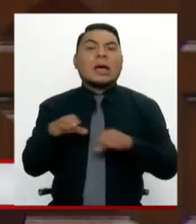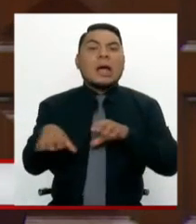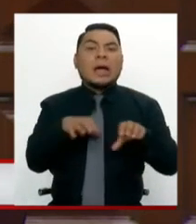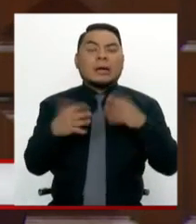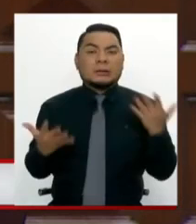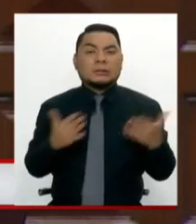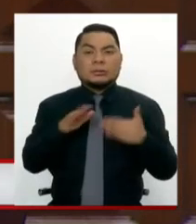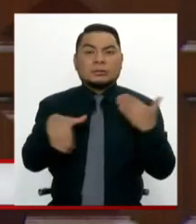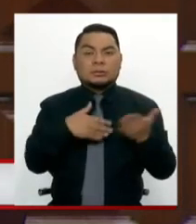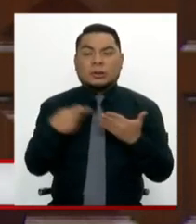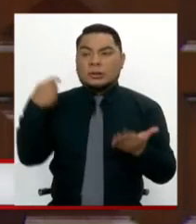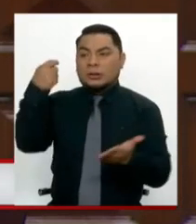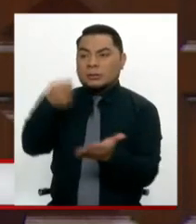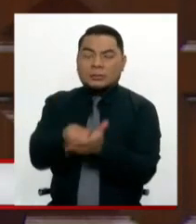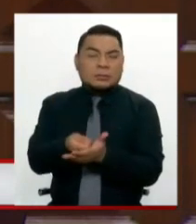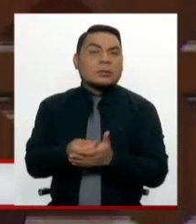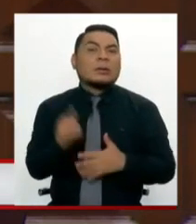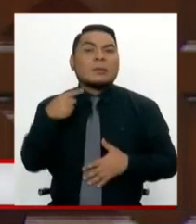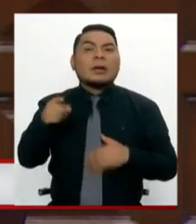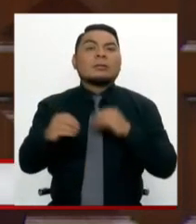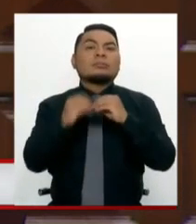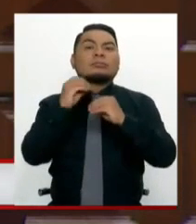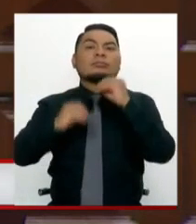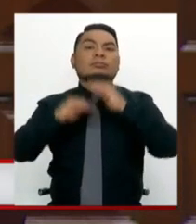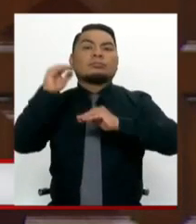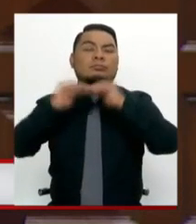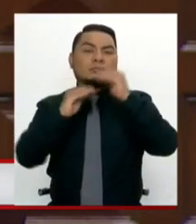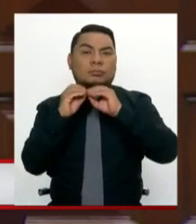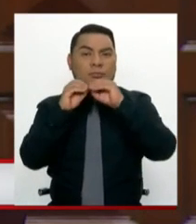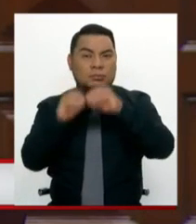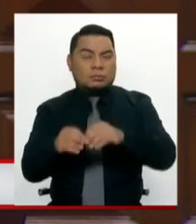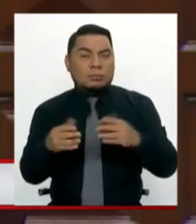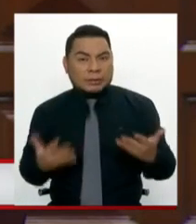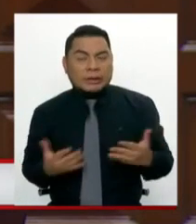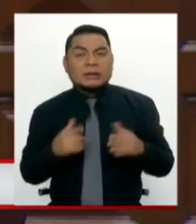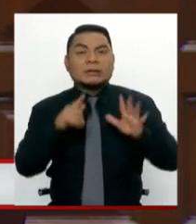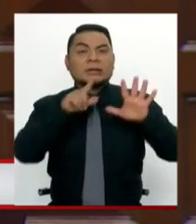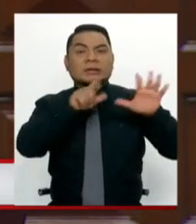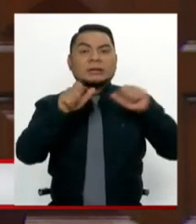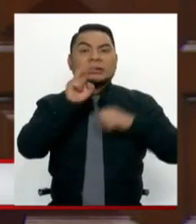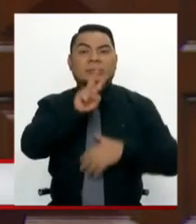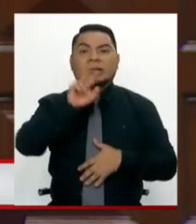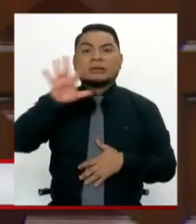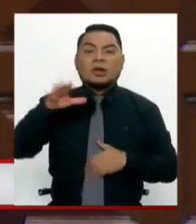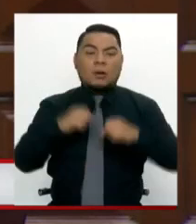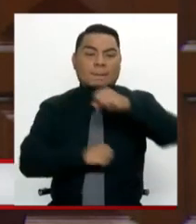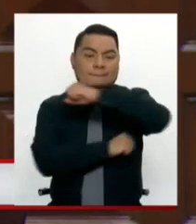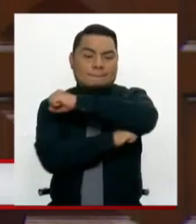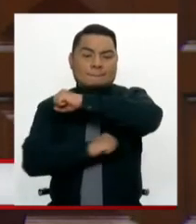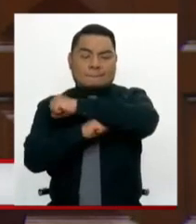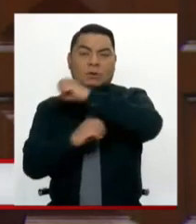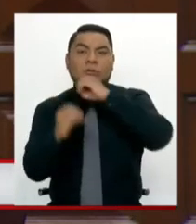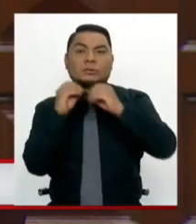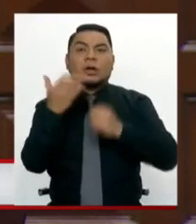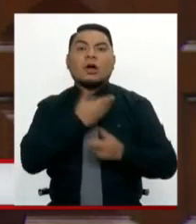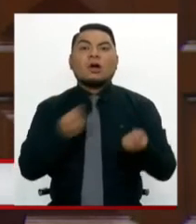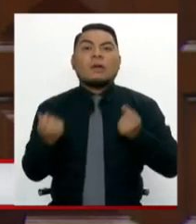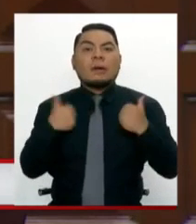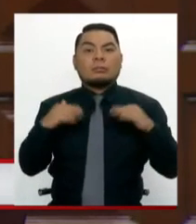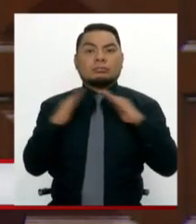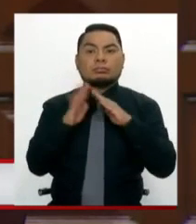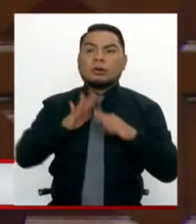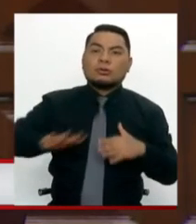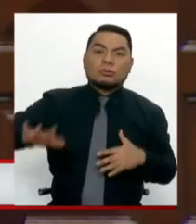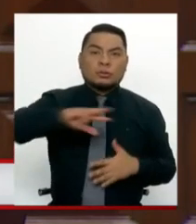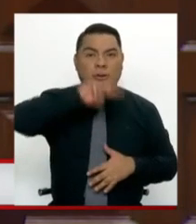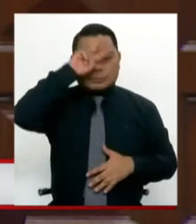de la transferencia financiera para la construcción e implementación de 725 puentes a los gobiernos regionales de